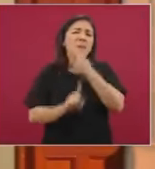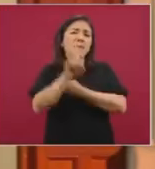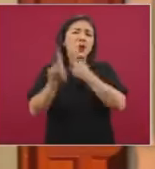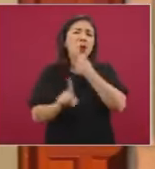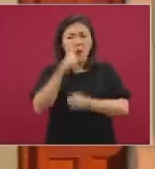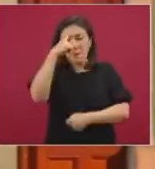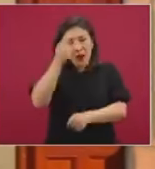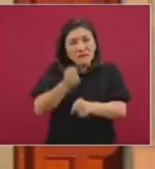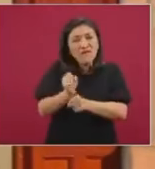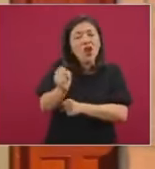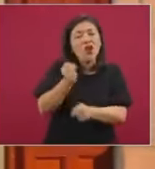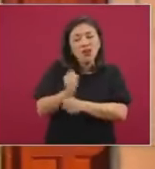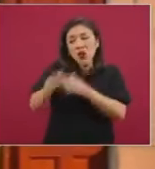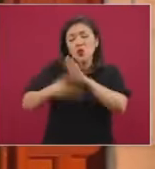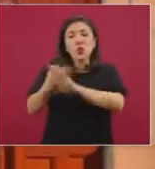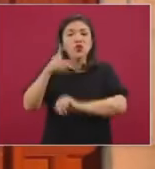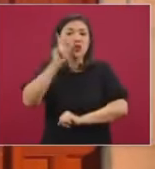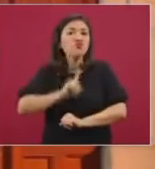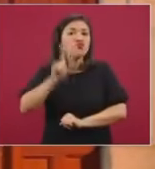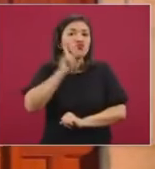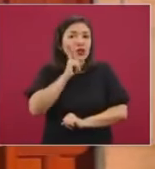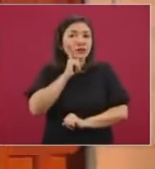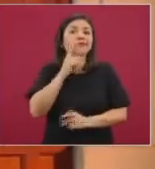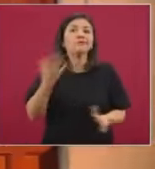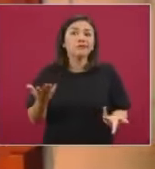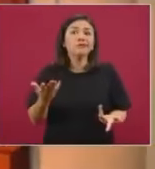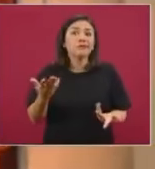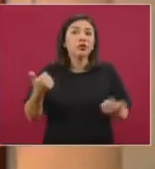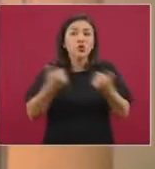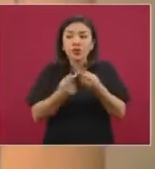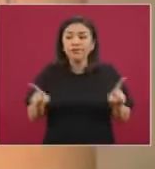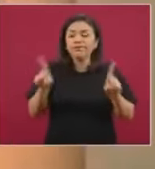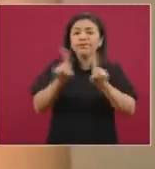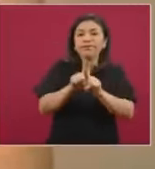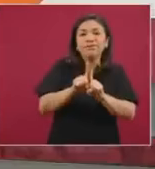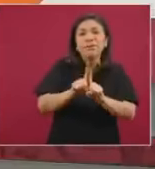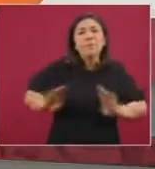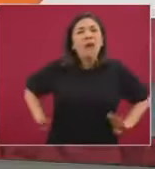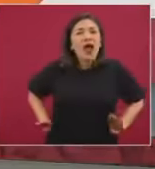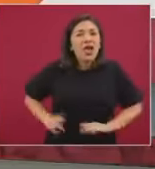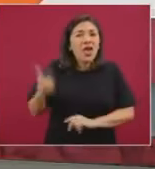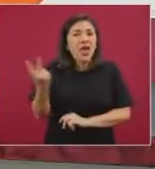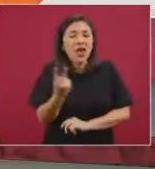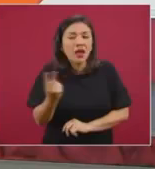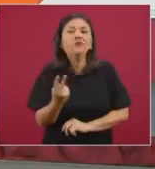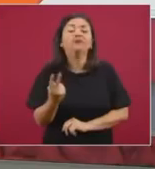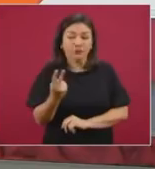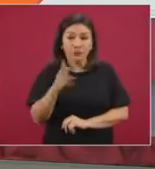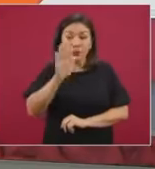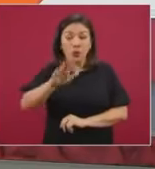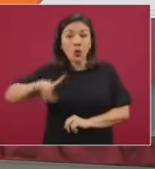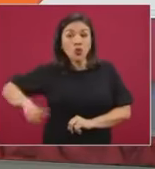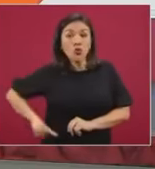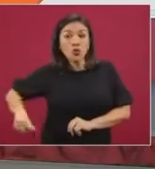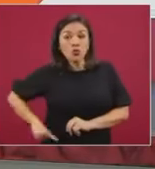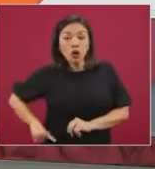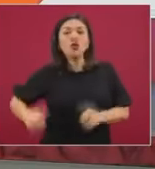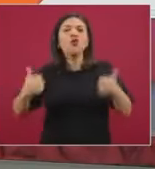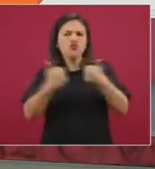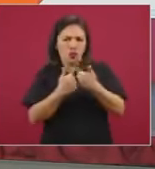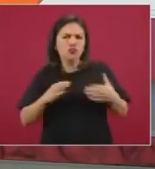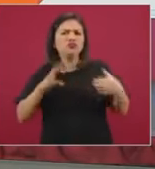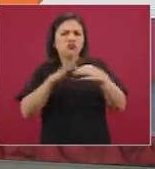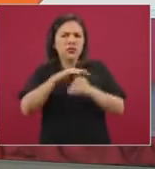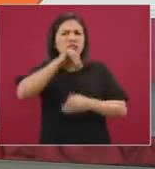de violencia hacia las mujeres, especialmente violencia en las parejas. Una cosa importante, el gobierno y coordinado